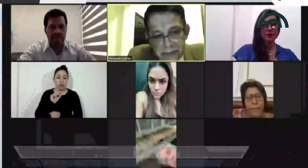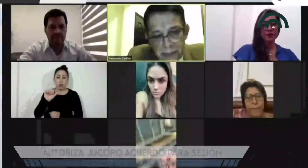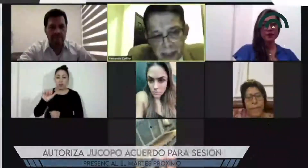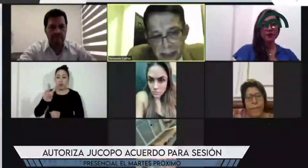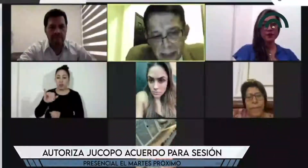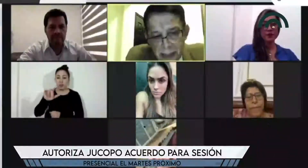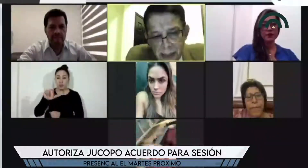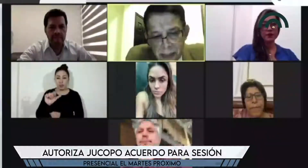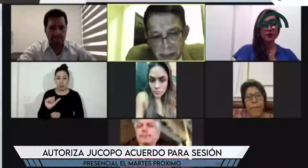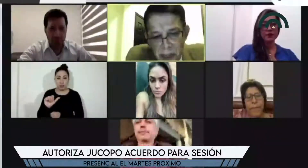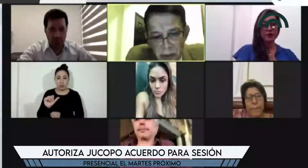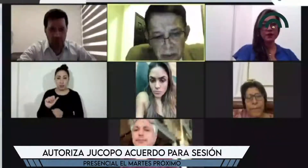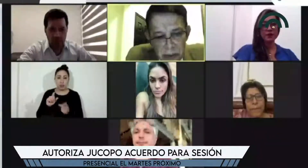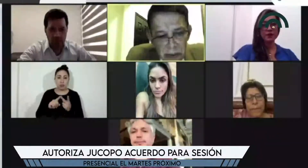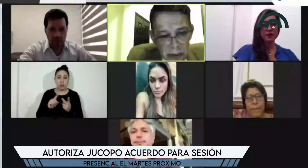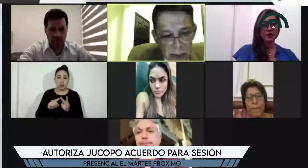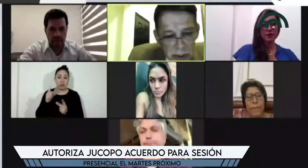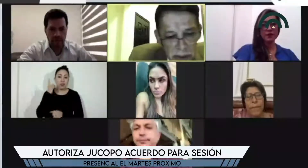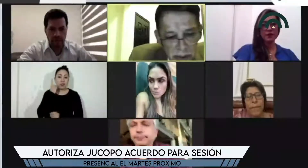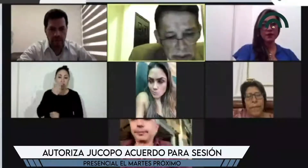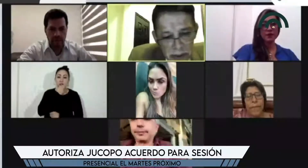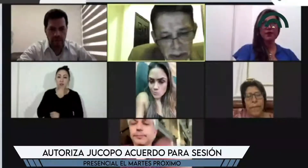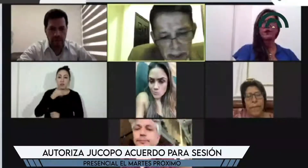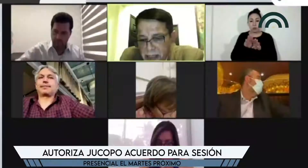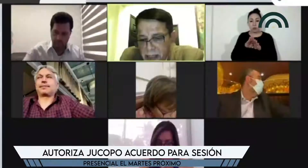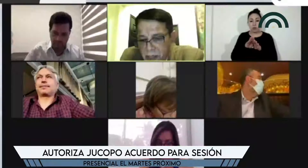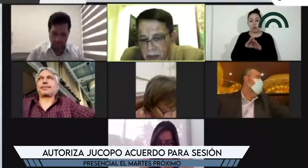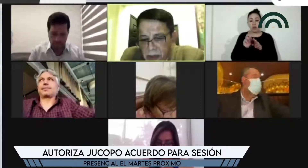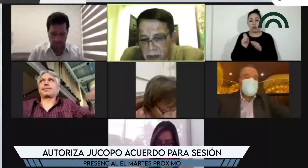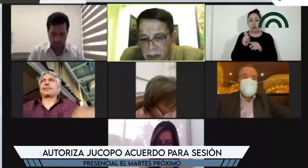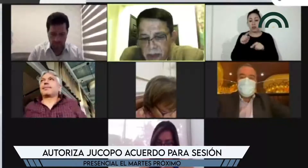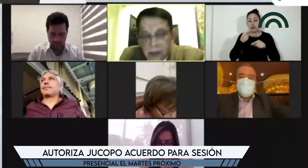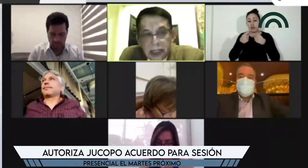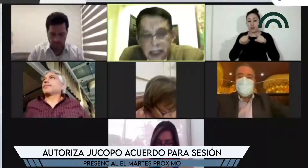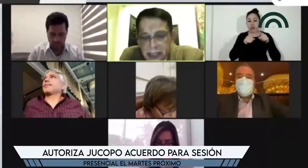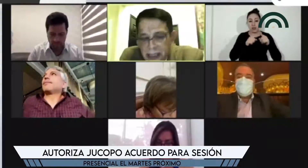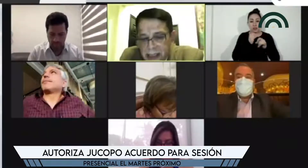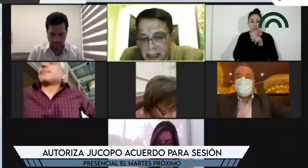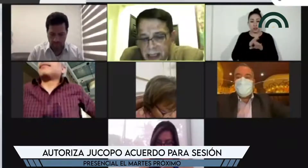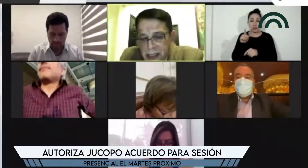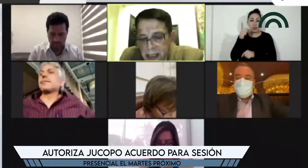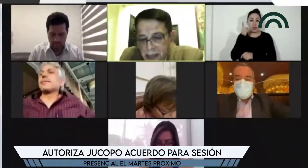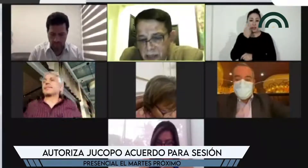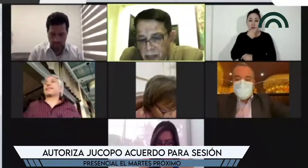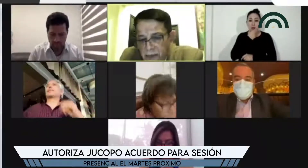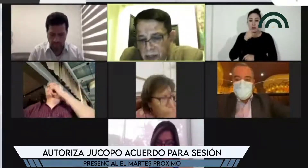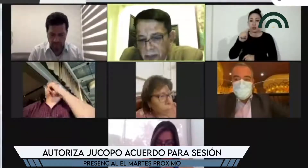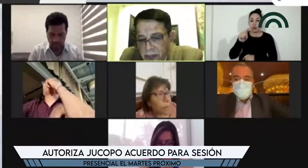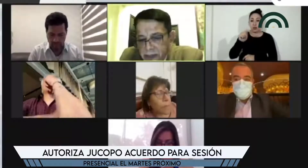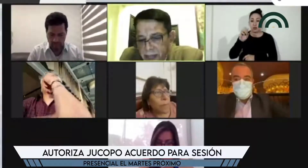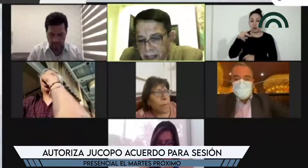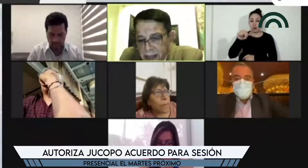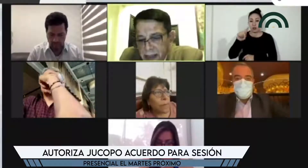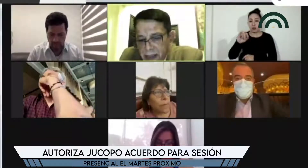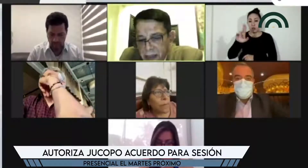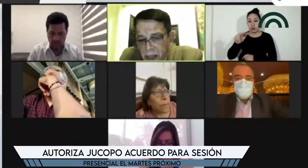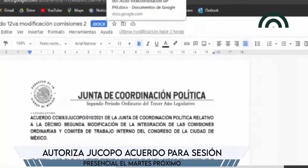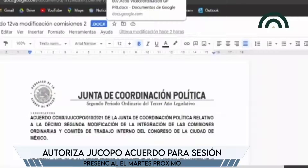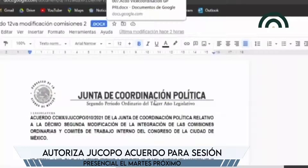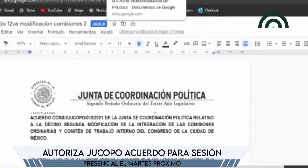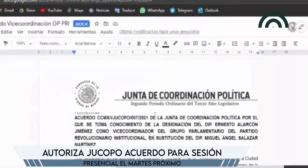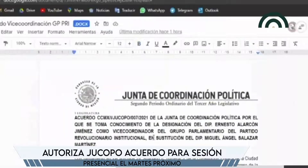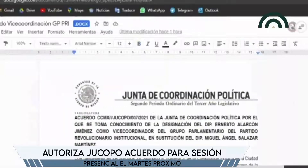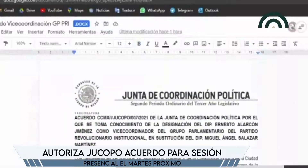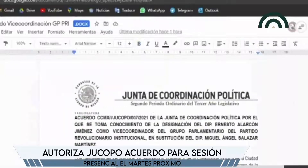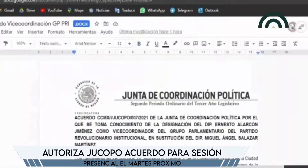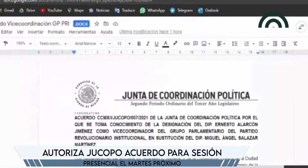La Junta de Coordinación Política del Congreso de la Ciudad de México aprobó un acuerdo para realizar una sesión presencial el próximo martes 30 de marzo, con